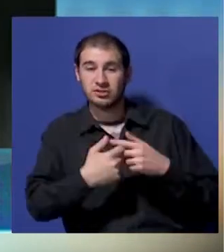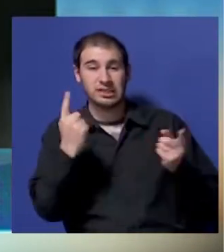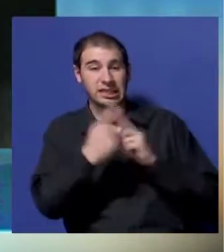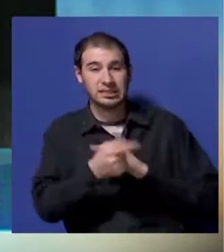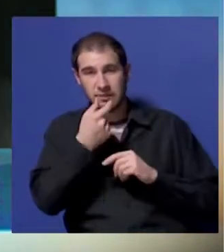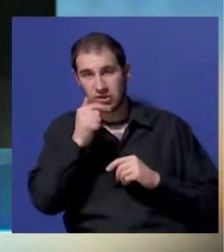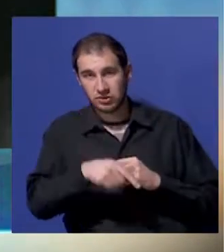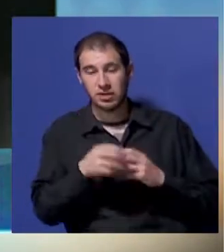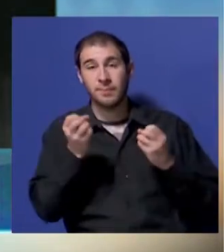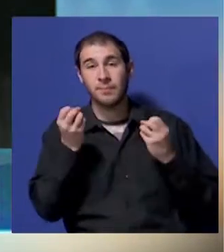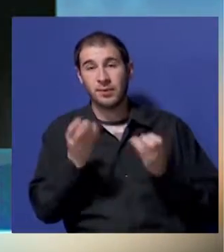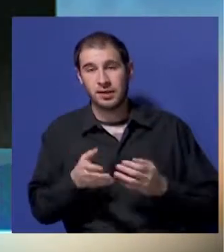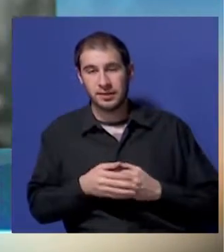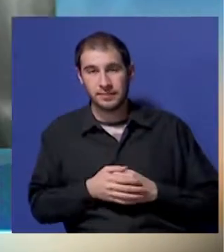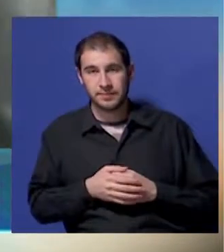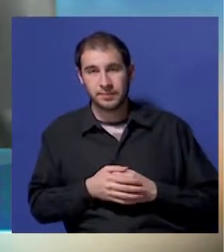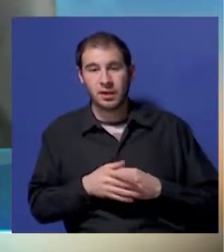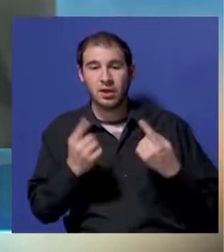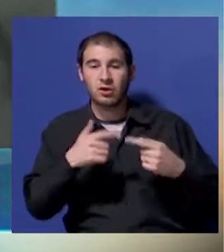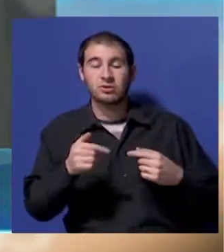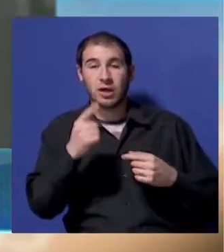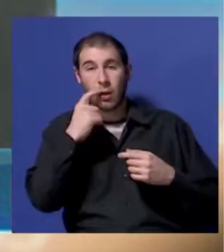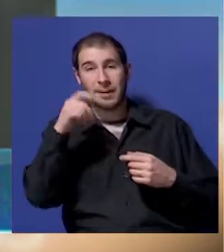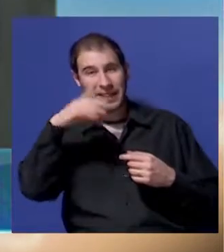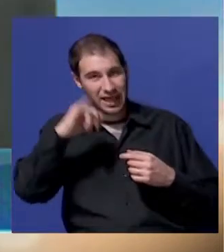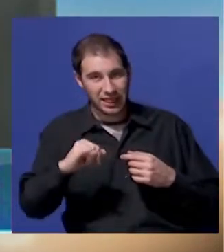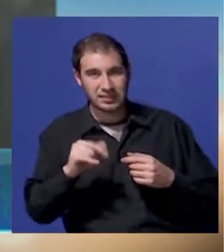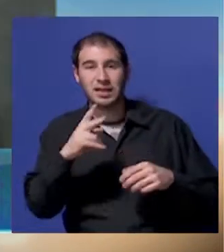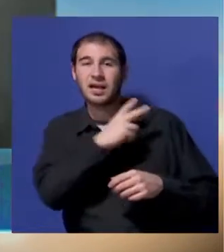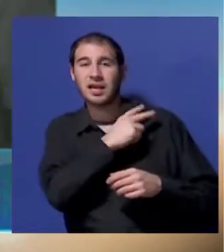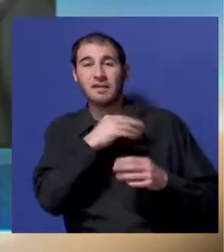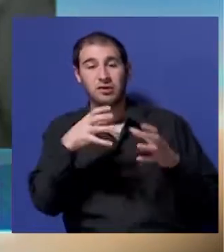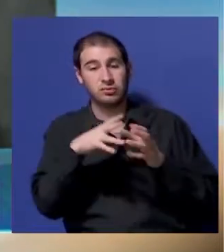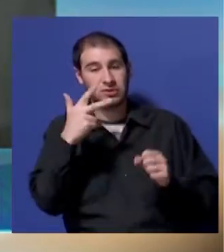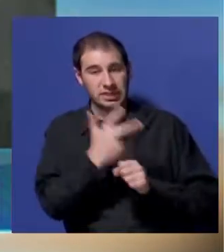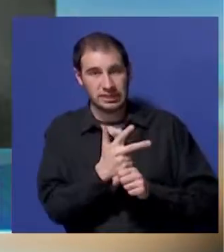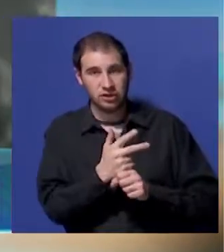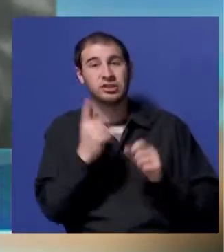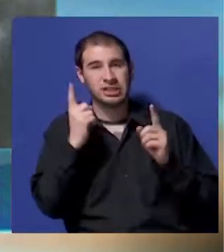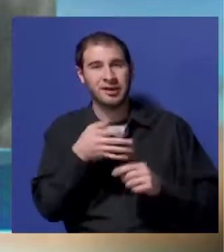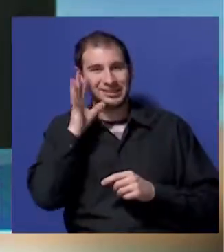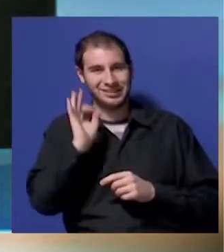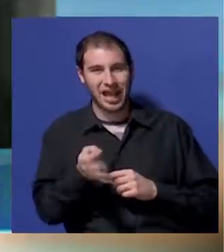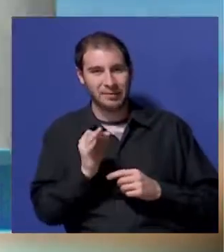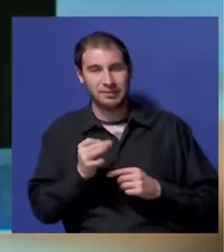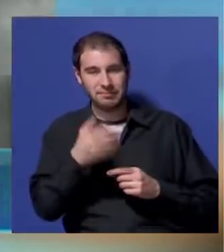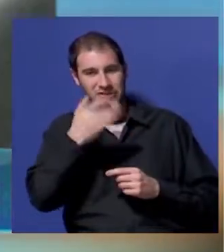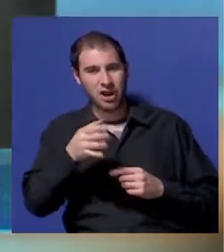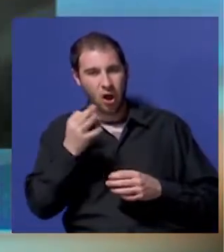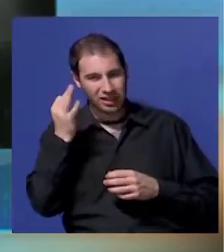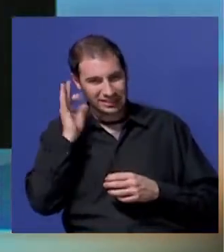Mendoza por justamente la actividad de Luciano Benjamín Menéndez, que era el jefe del tercer cuerpo, y además había oficiales